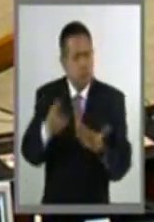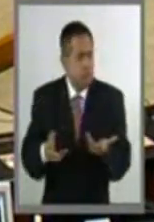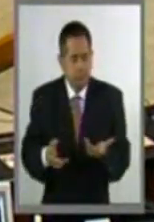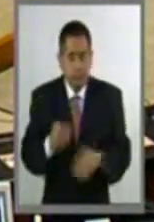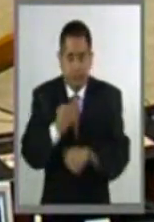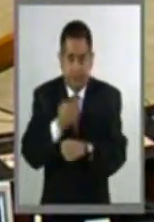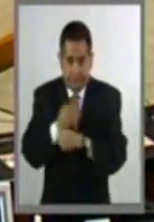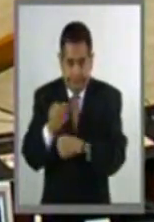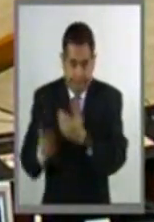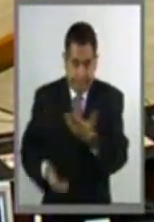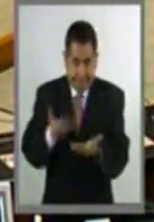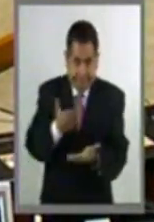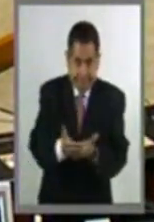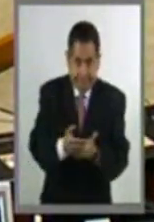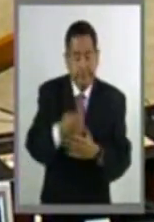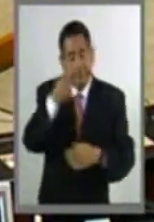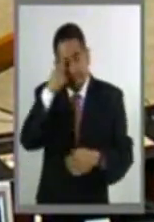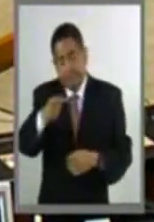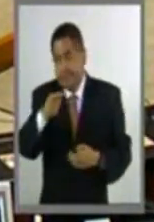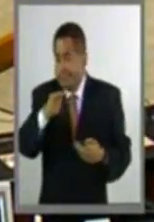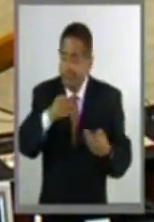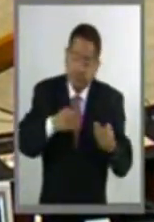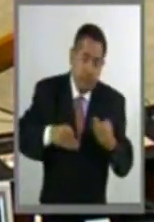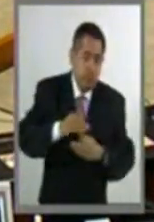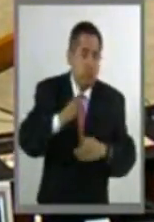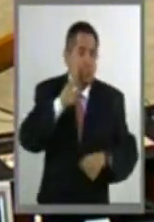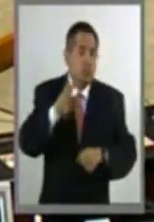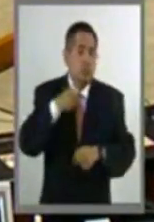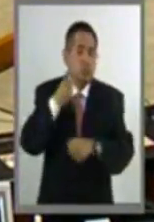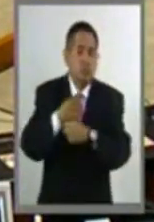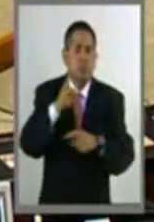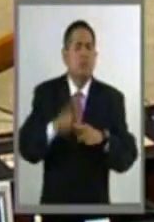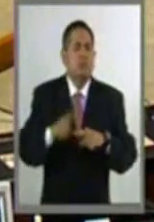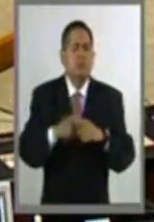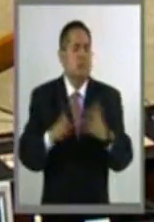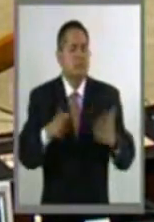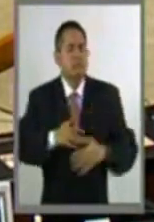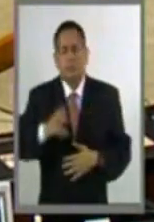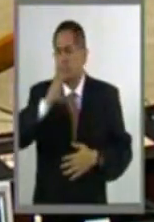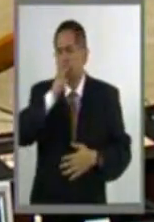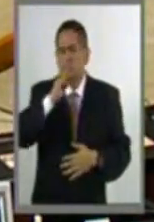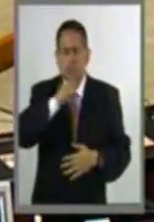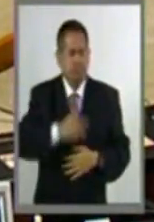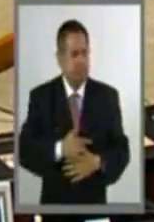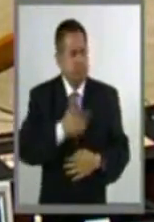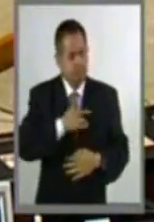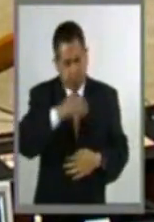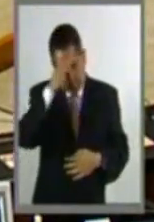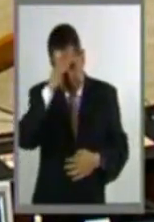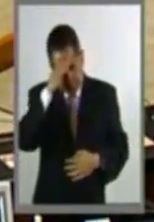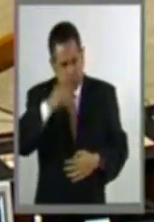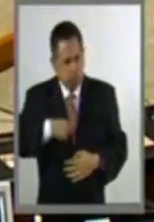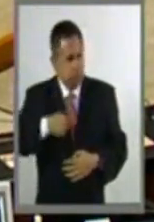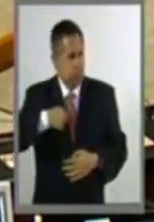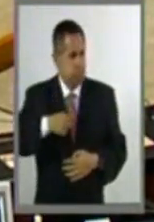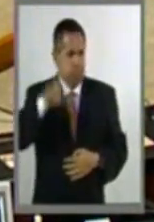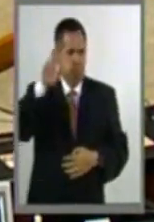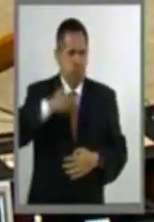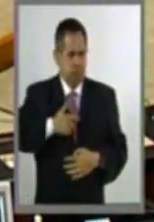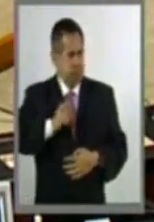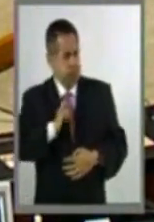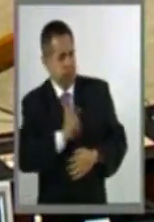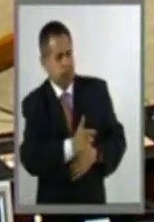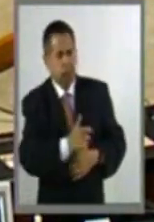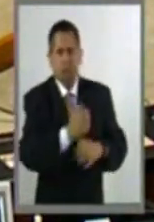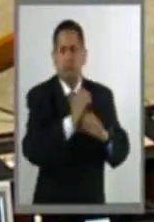estamos proponiendo es que este beneficio se haga de manera voluntaria. Aquel padre de familia que decida contratar el transporte